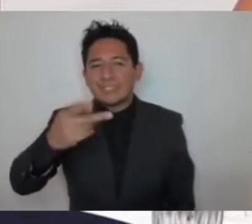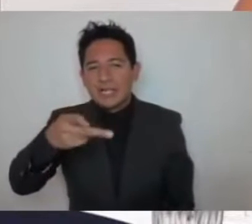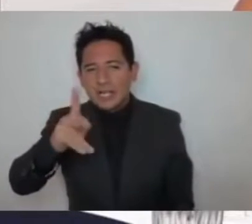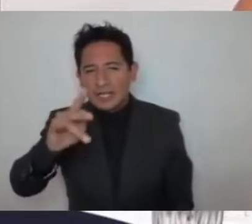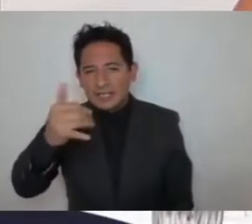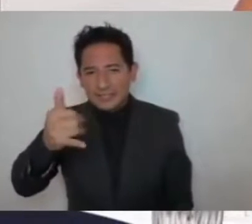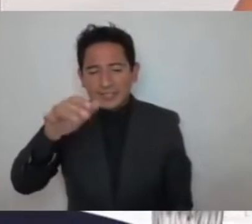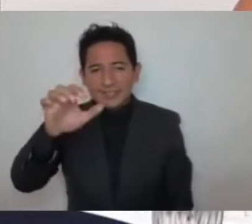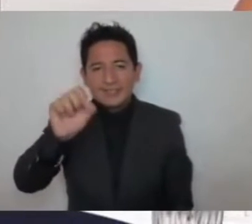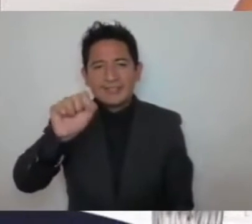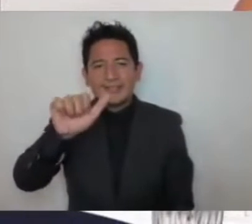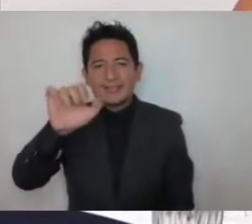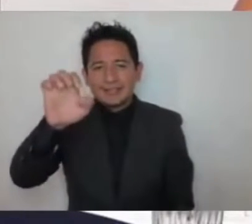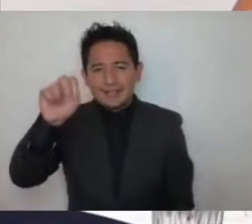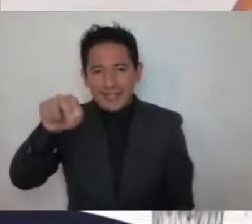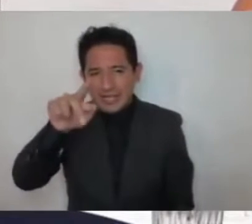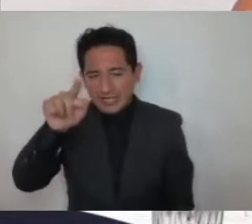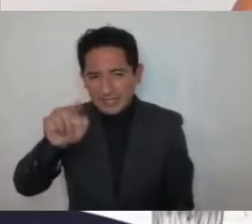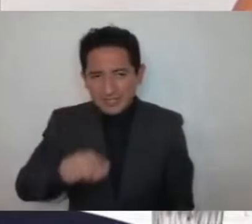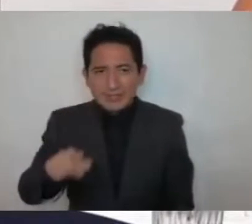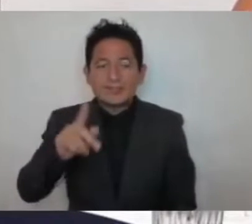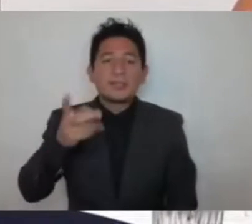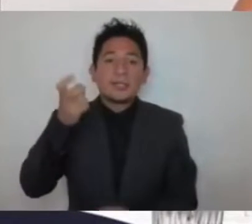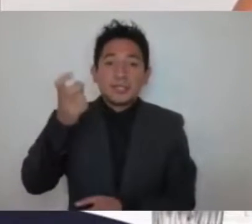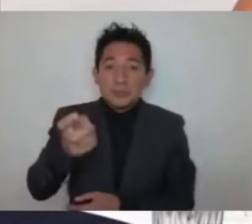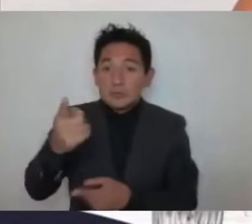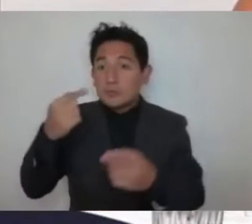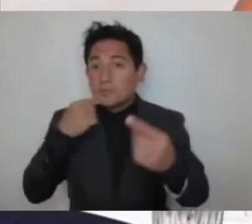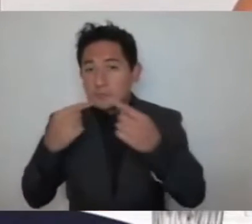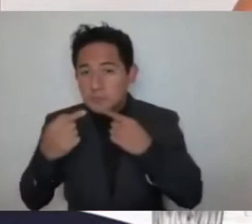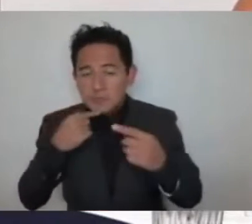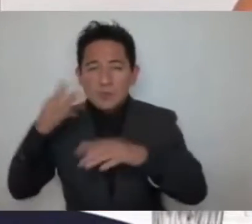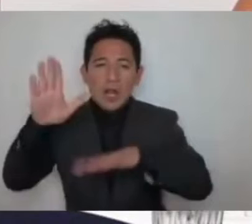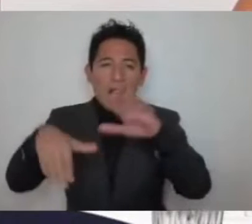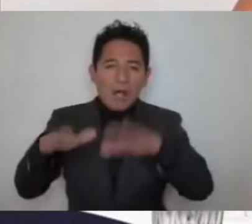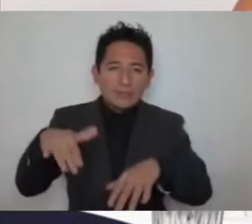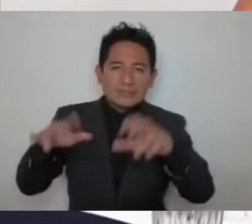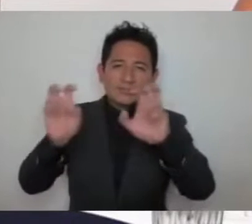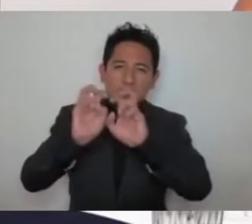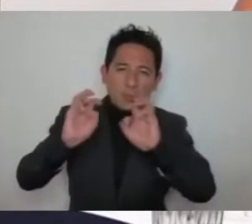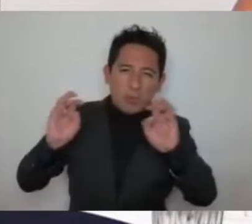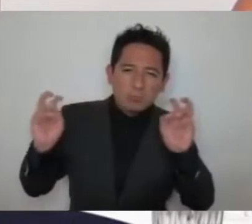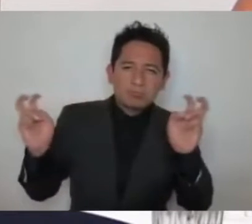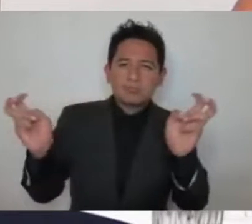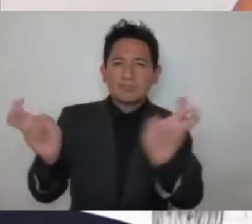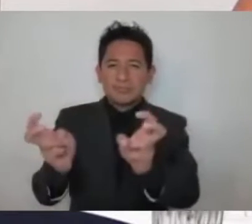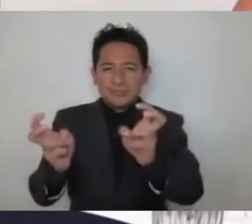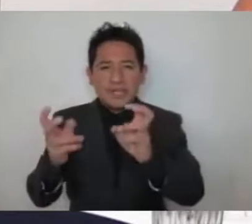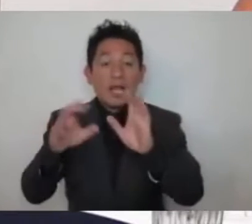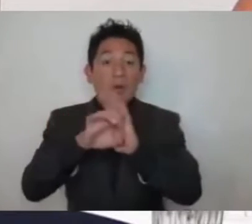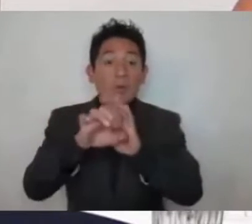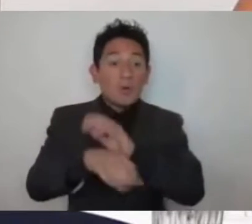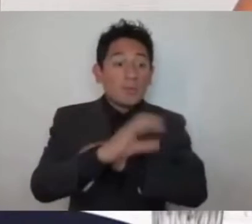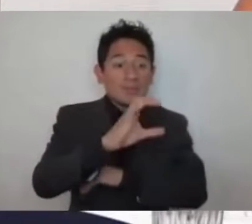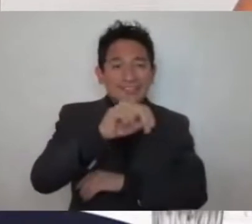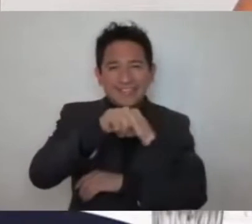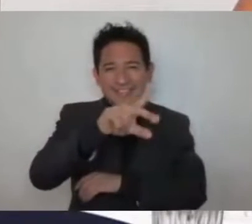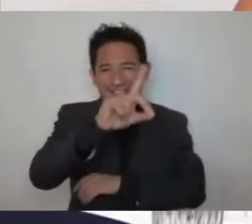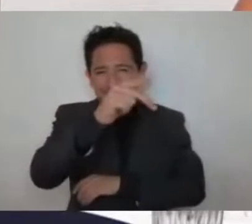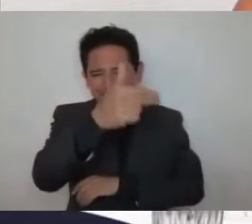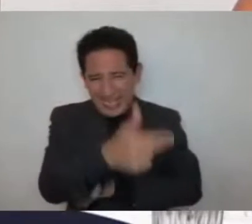luego llevados a pleno a raíz de la acción de inconstitucionalidad que promovió la cndh contra el código Nacional de Procedimientos Penales